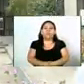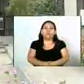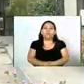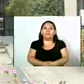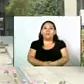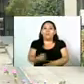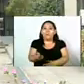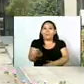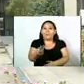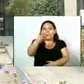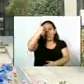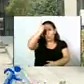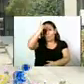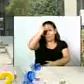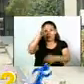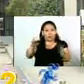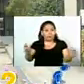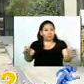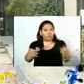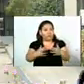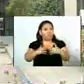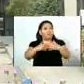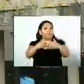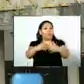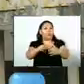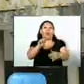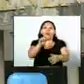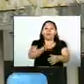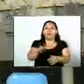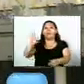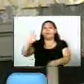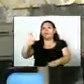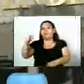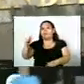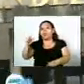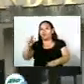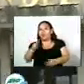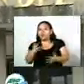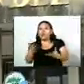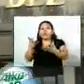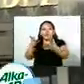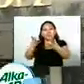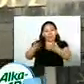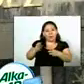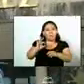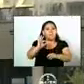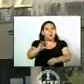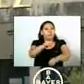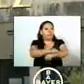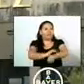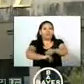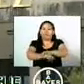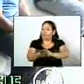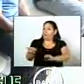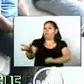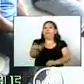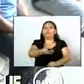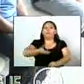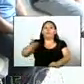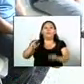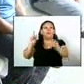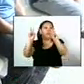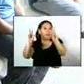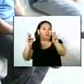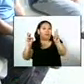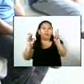domingo se programó la primera en su contra y el ministerio público está solicitando la detención para todos los implicados en este